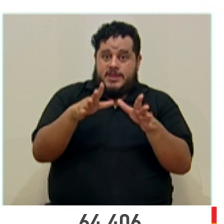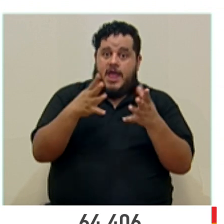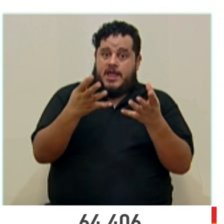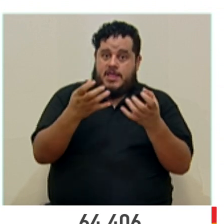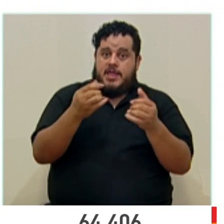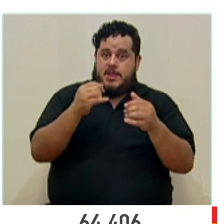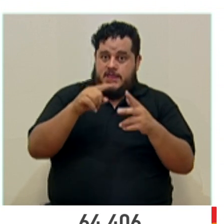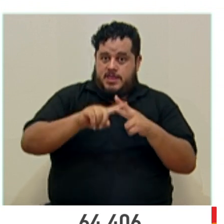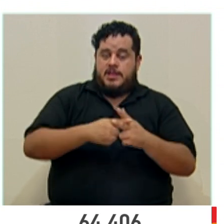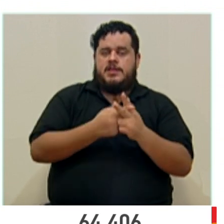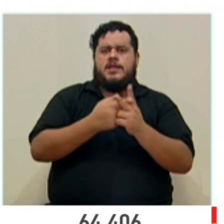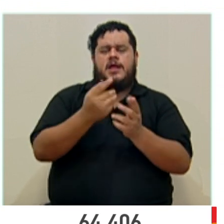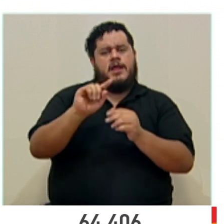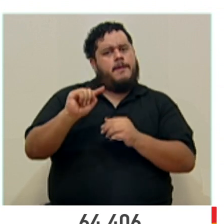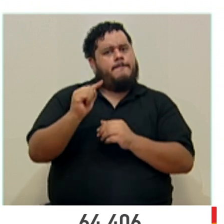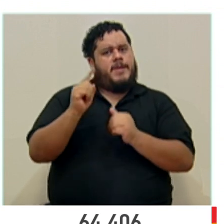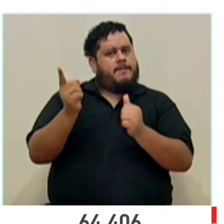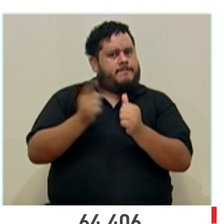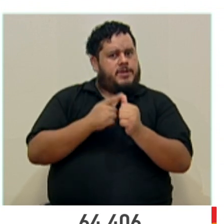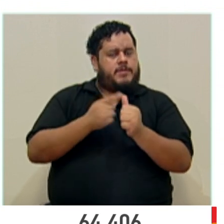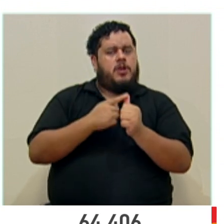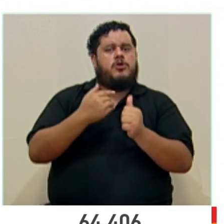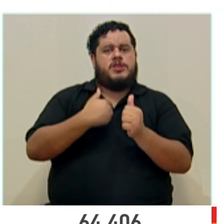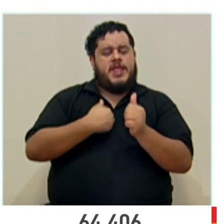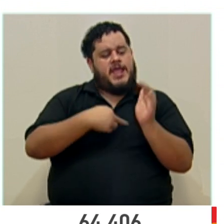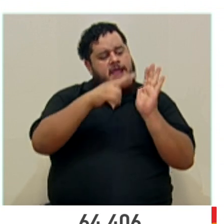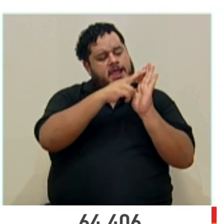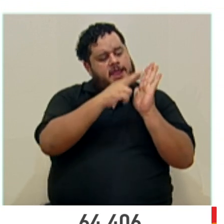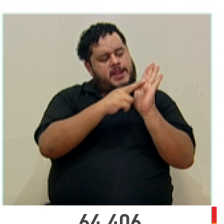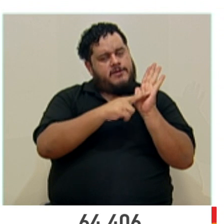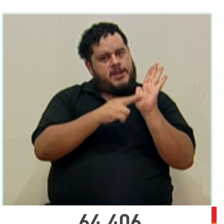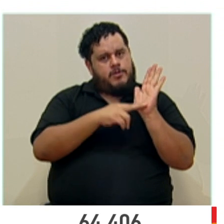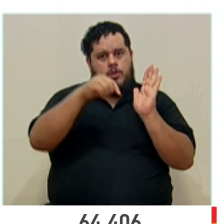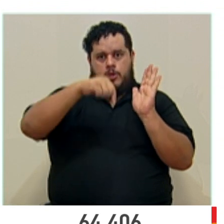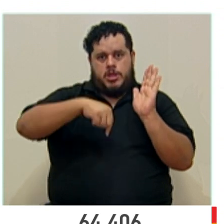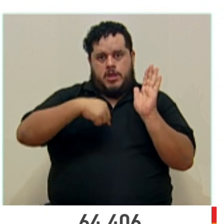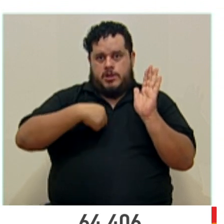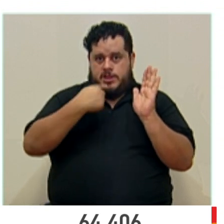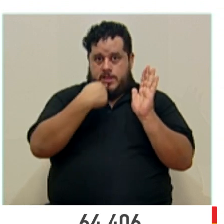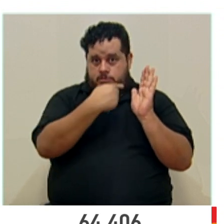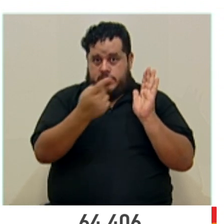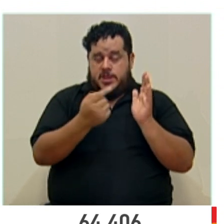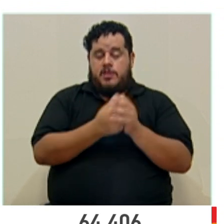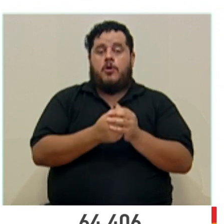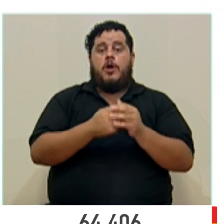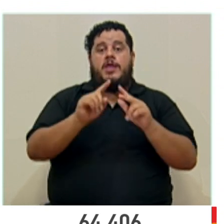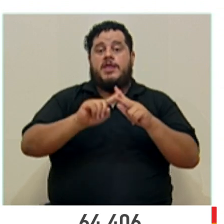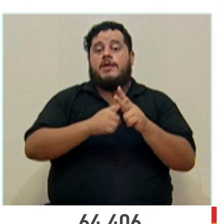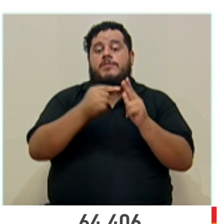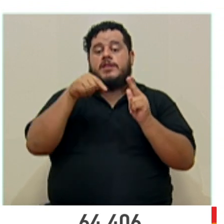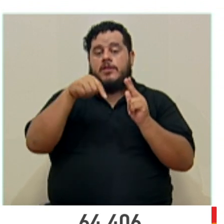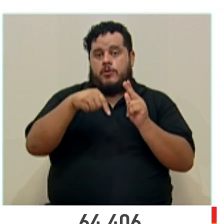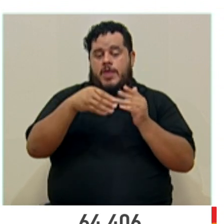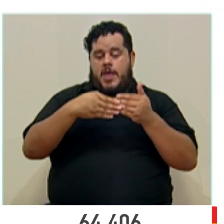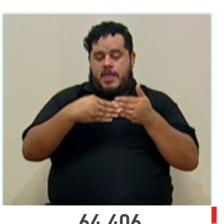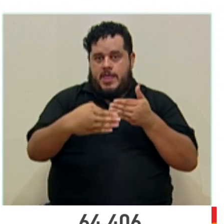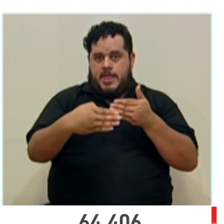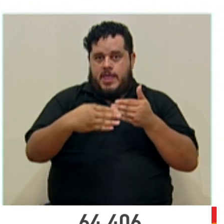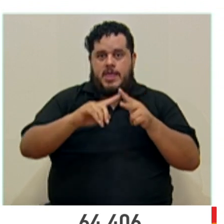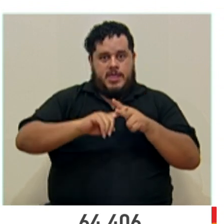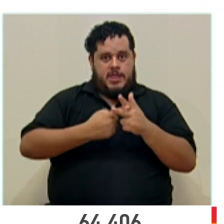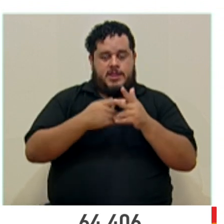en primera instancia tengan como instrumento el lineamiento que hoy les estamos indicando. A partir de ahí inicien su